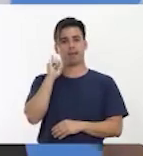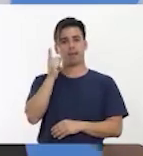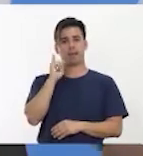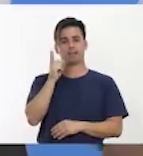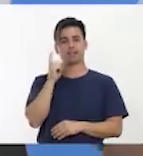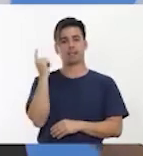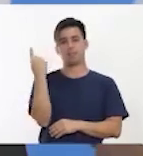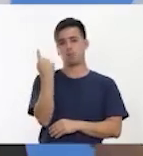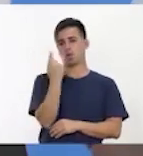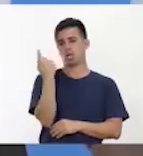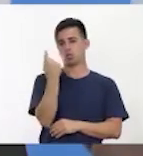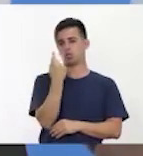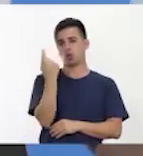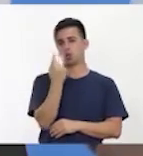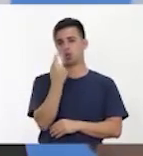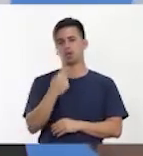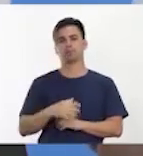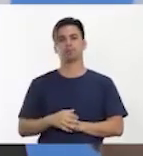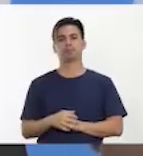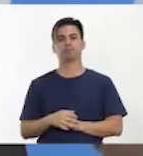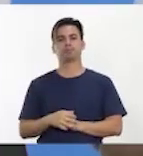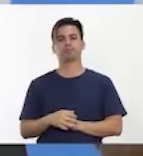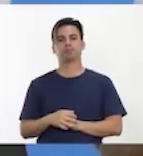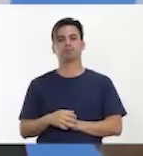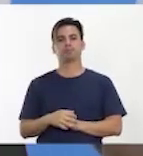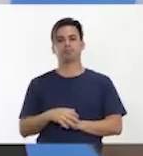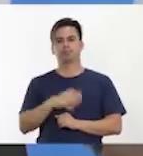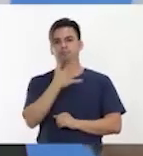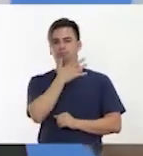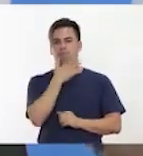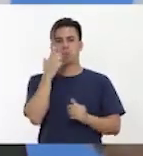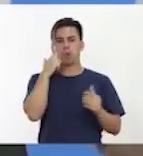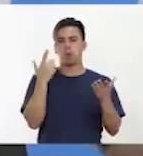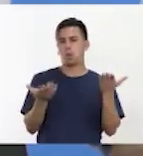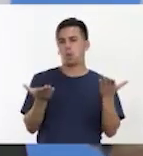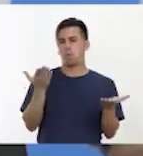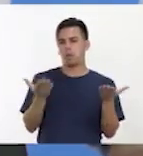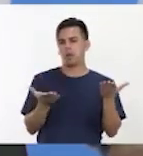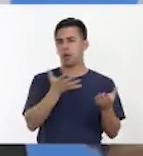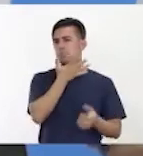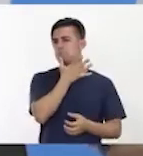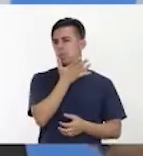un capitalismo, digamos, para compararlo y que tengan una idea,